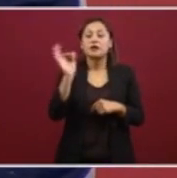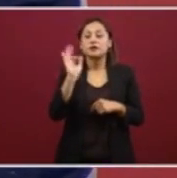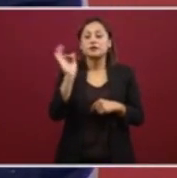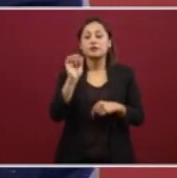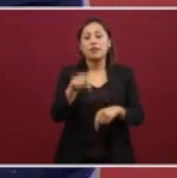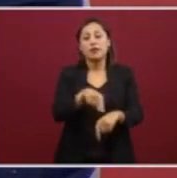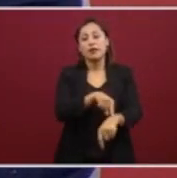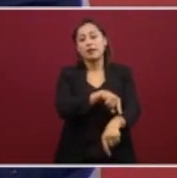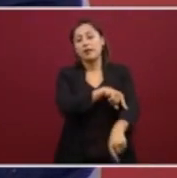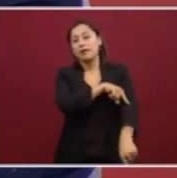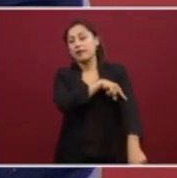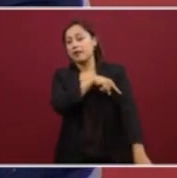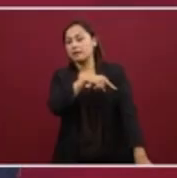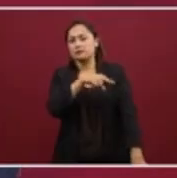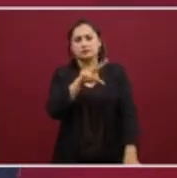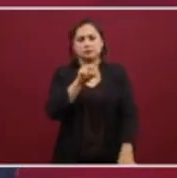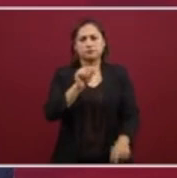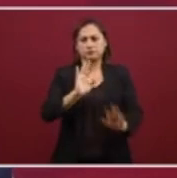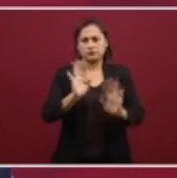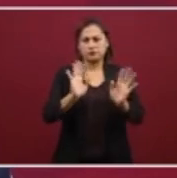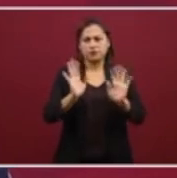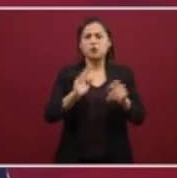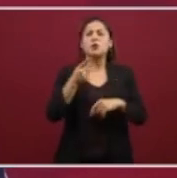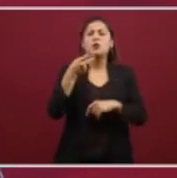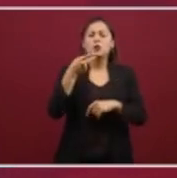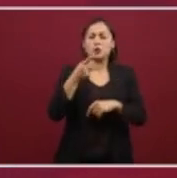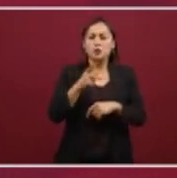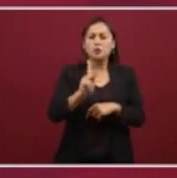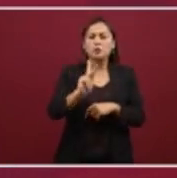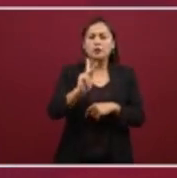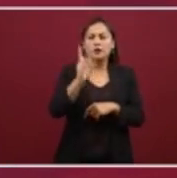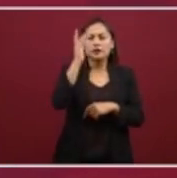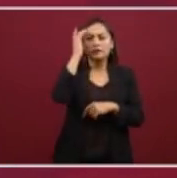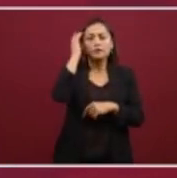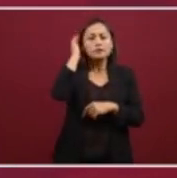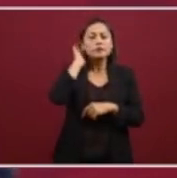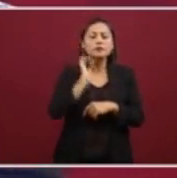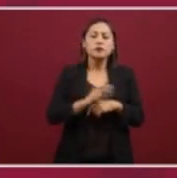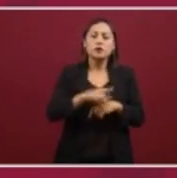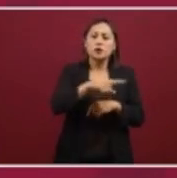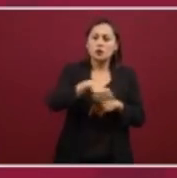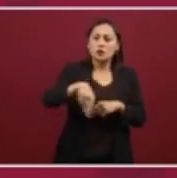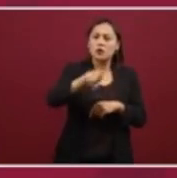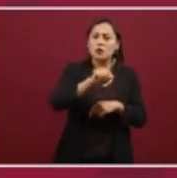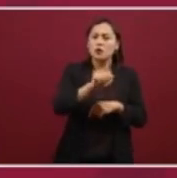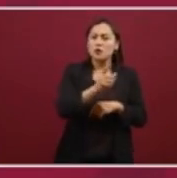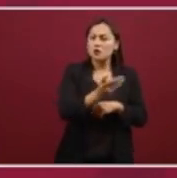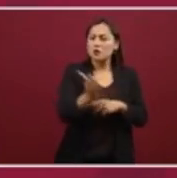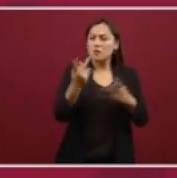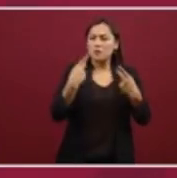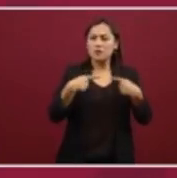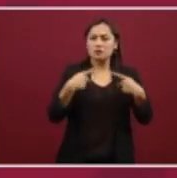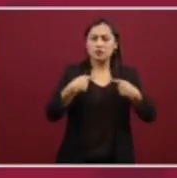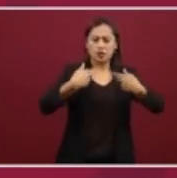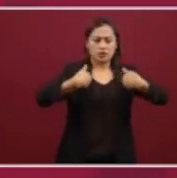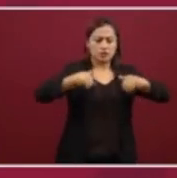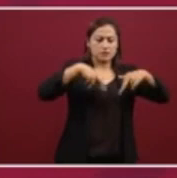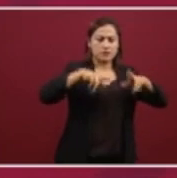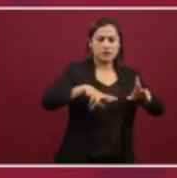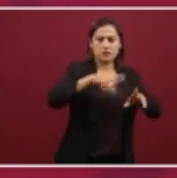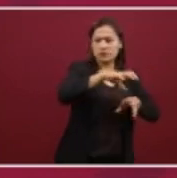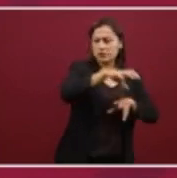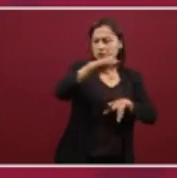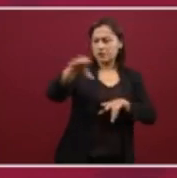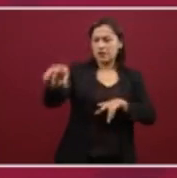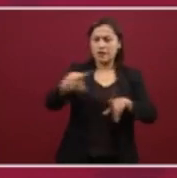hacerlo muy tardado, que sí puedan hablar los representantes de todos